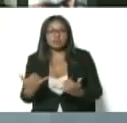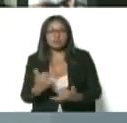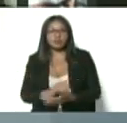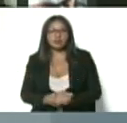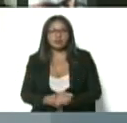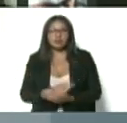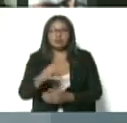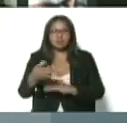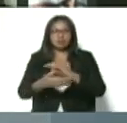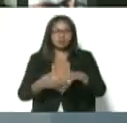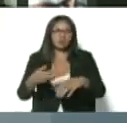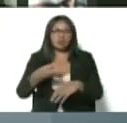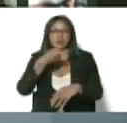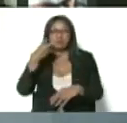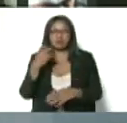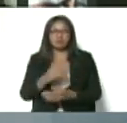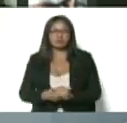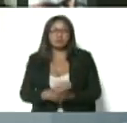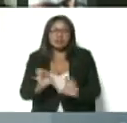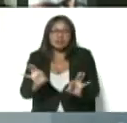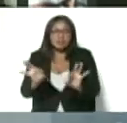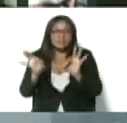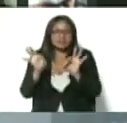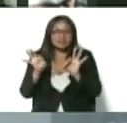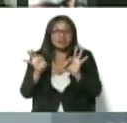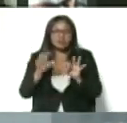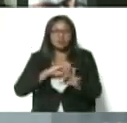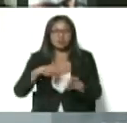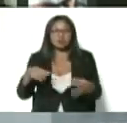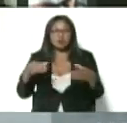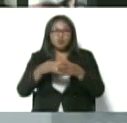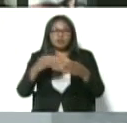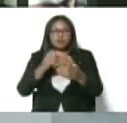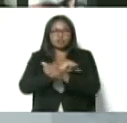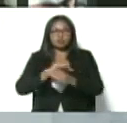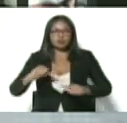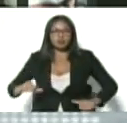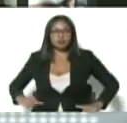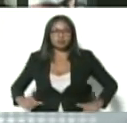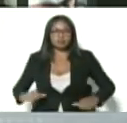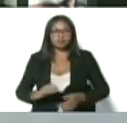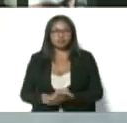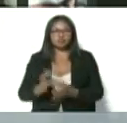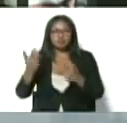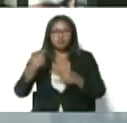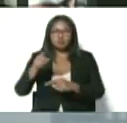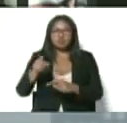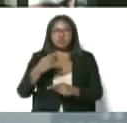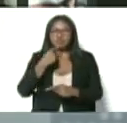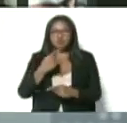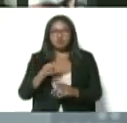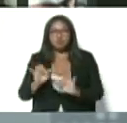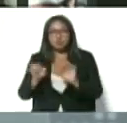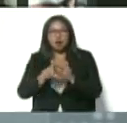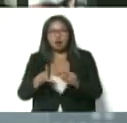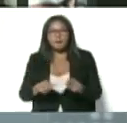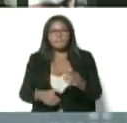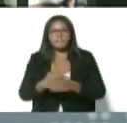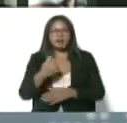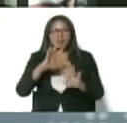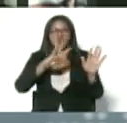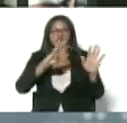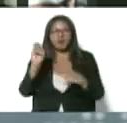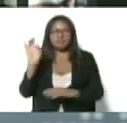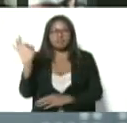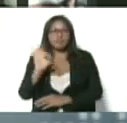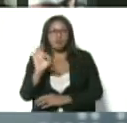flagelo especialmente a nuestra guardia nacional bolivariana con los números que usted dio mi comandante más del 90 por ciento